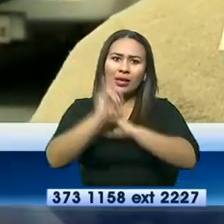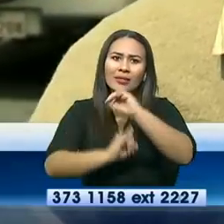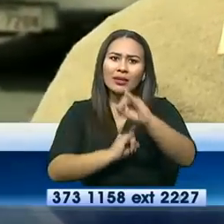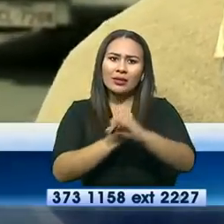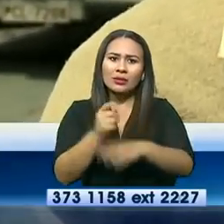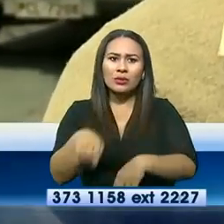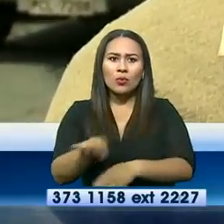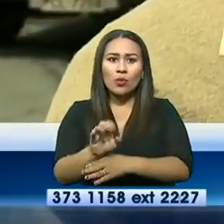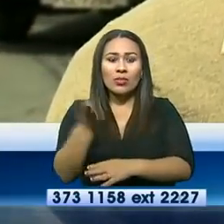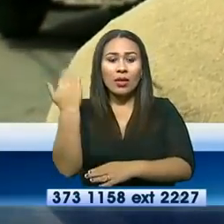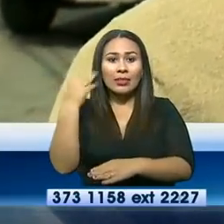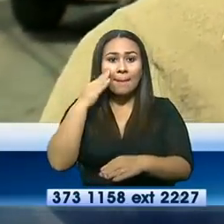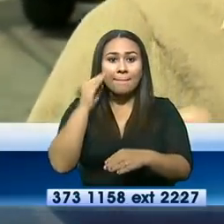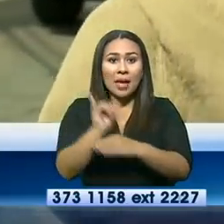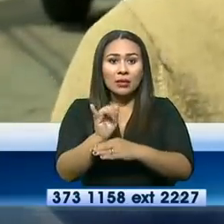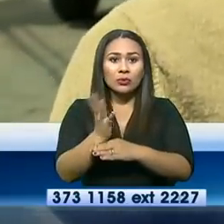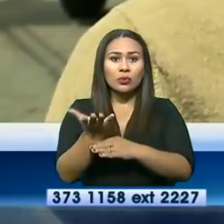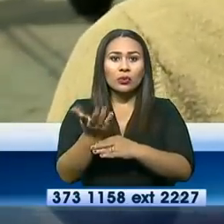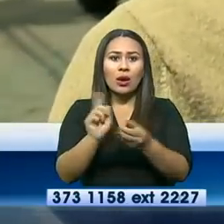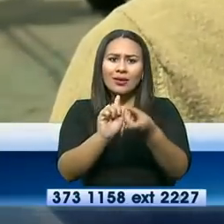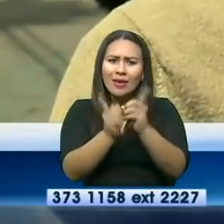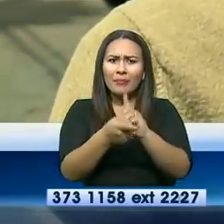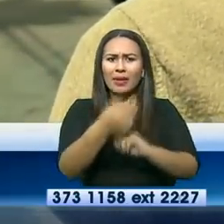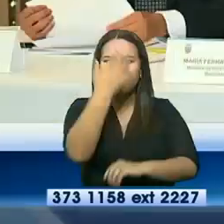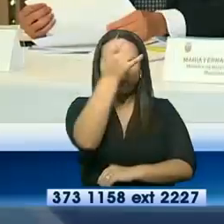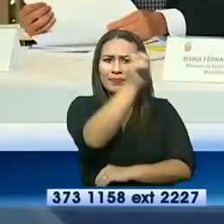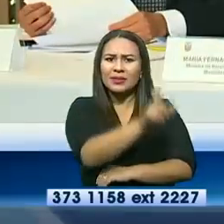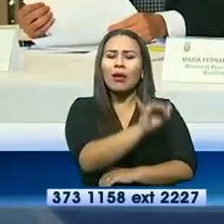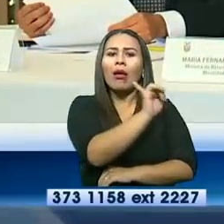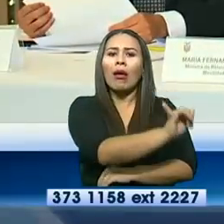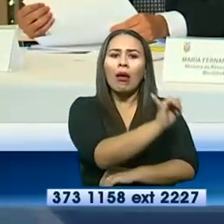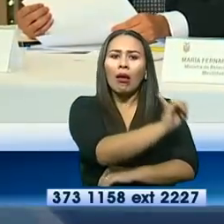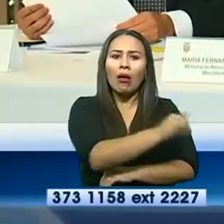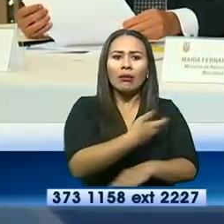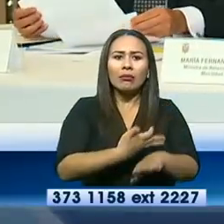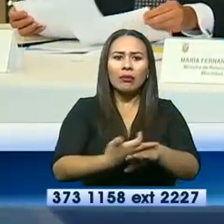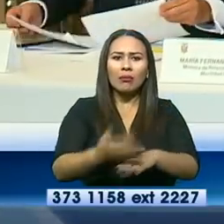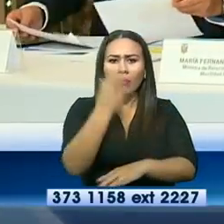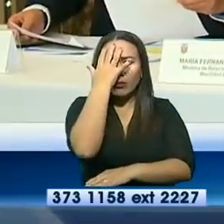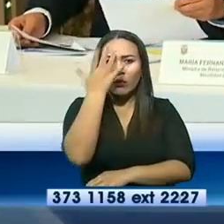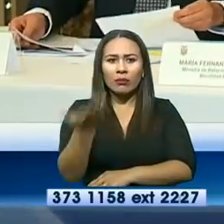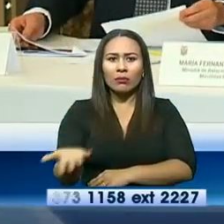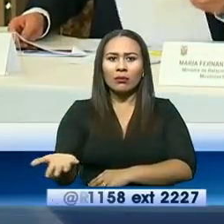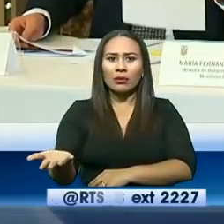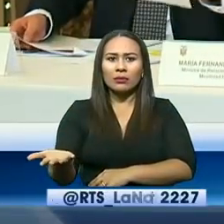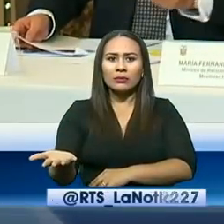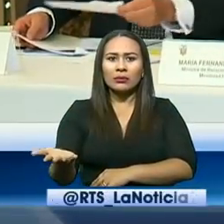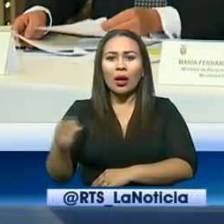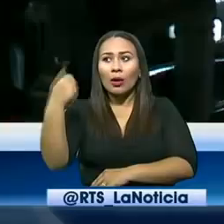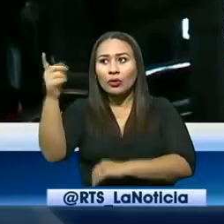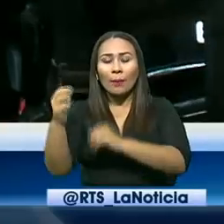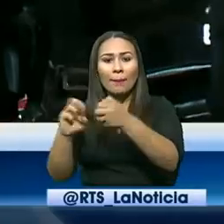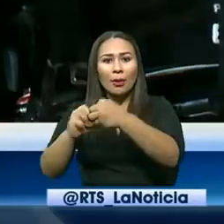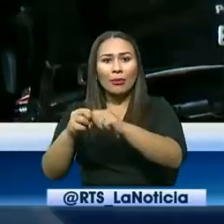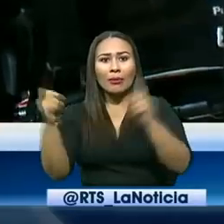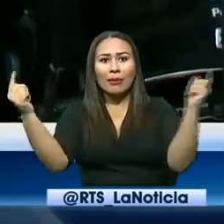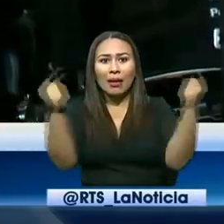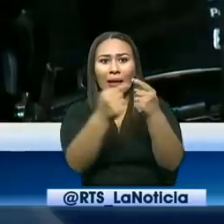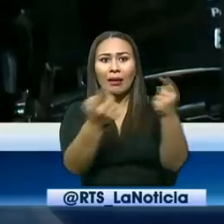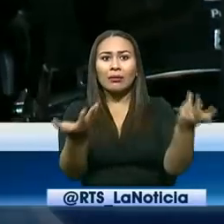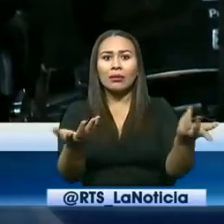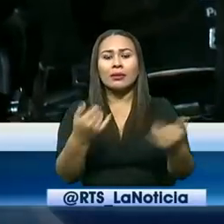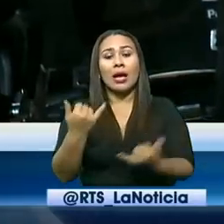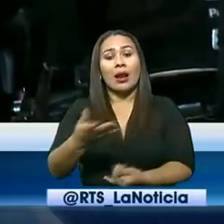ecuatoriana en mayo cuando asumió, debería hoy hacerlo. Espinosa enfatizó que al momento se están buscando más alternativas para solucionar el